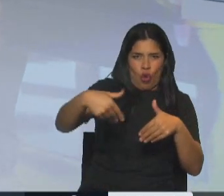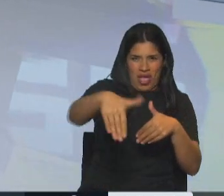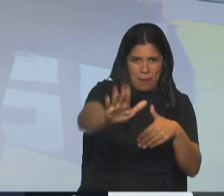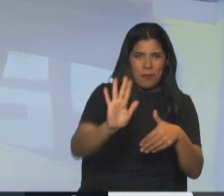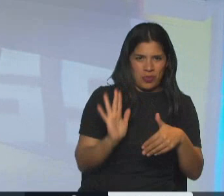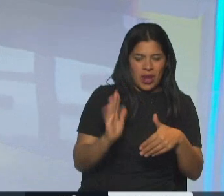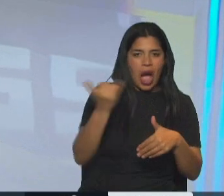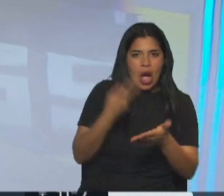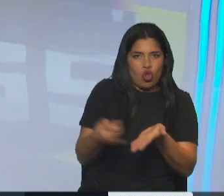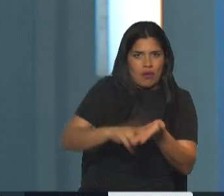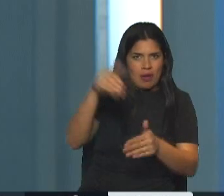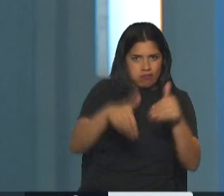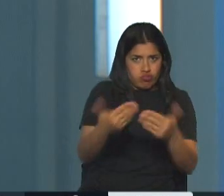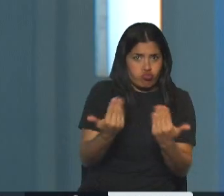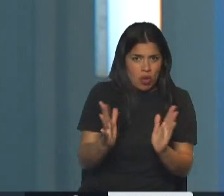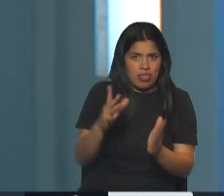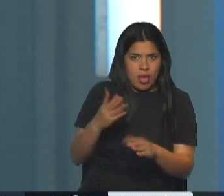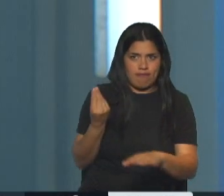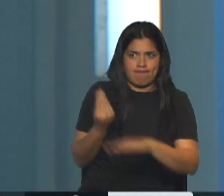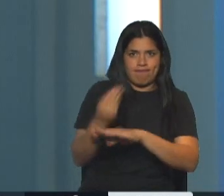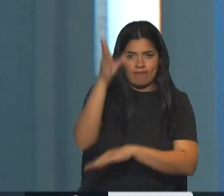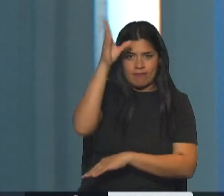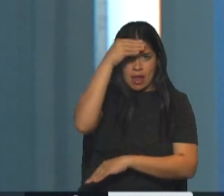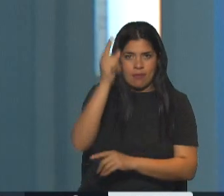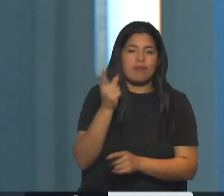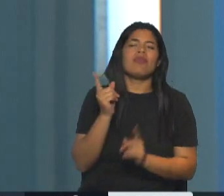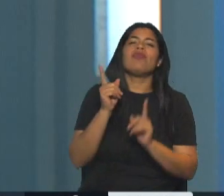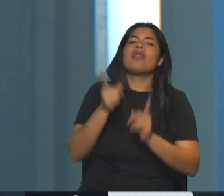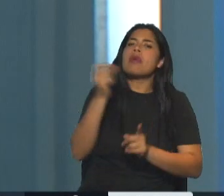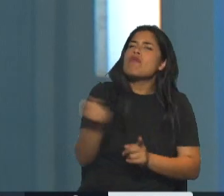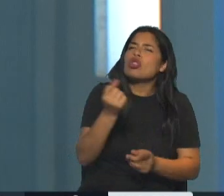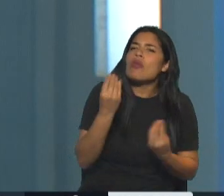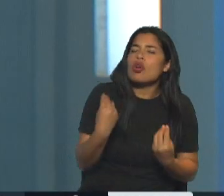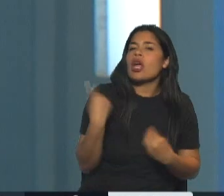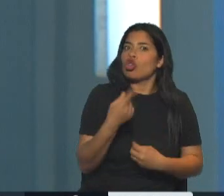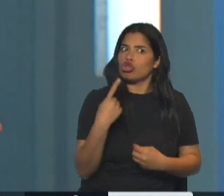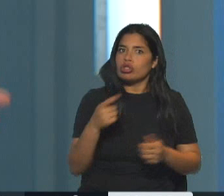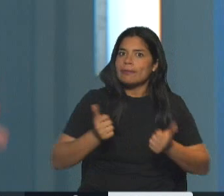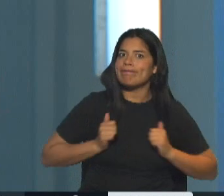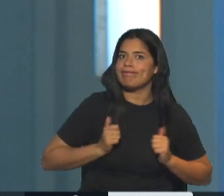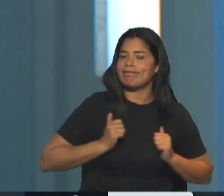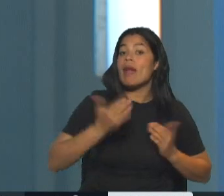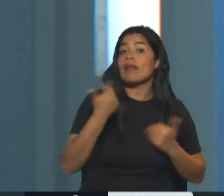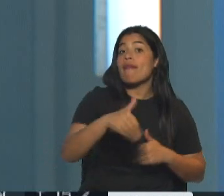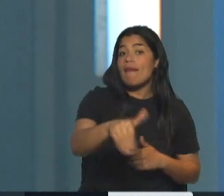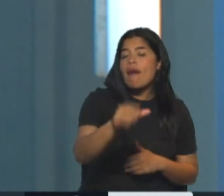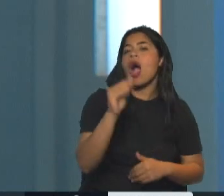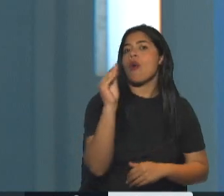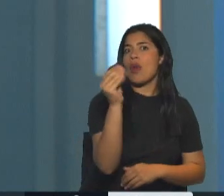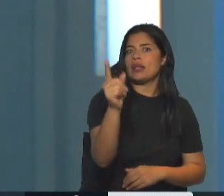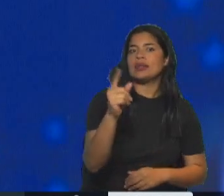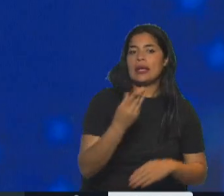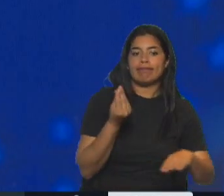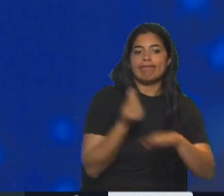E importa porque estamos también con la mirada puesta en Brasil y lo que puede llegar a suceder el 2 de octubre en las elecciones. Por otra